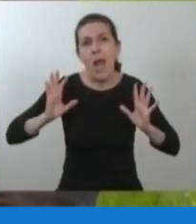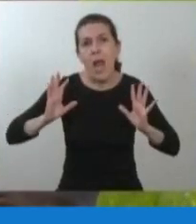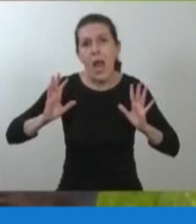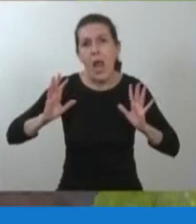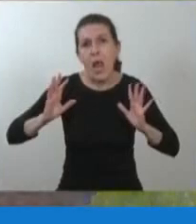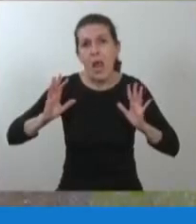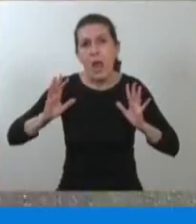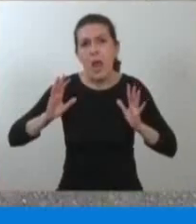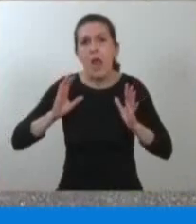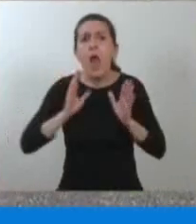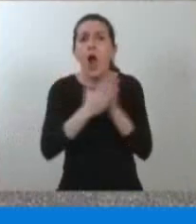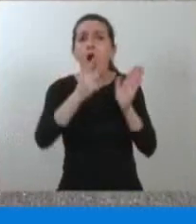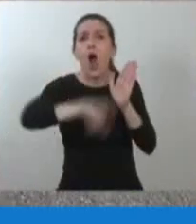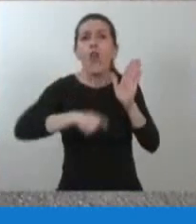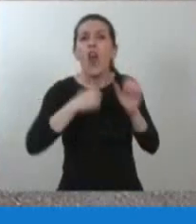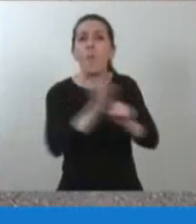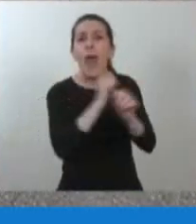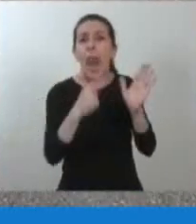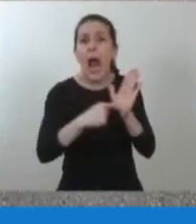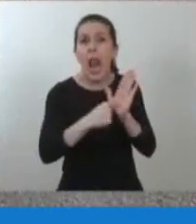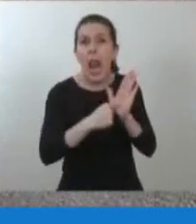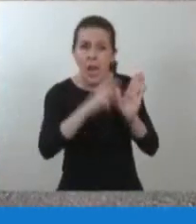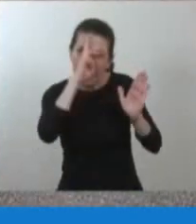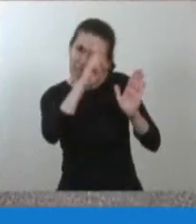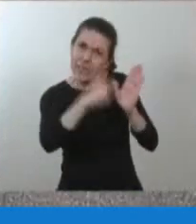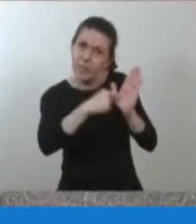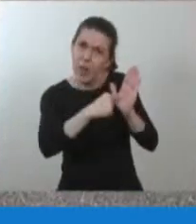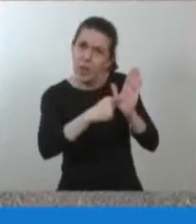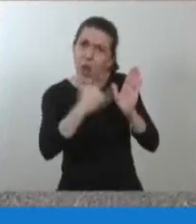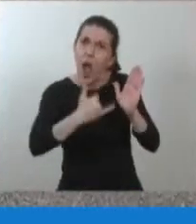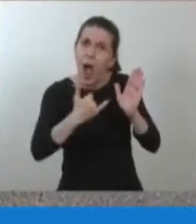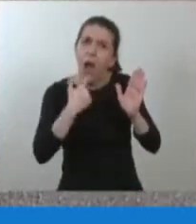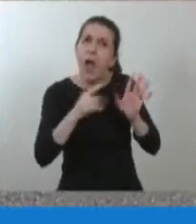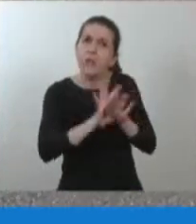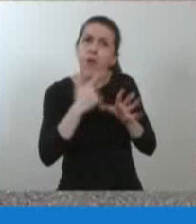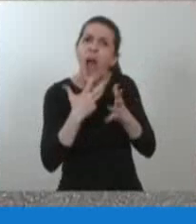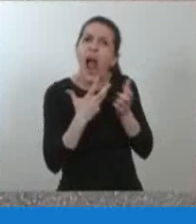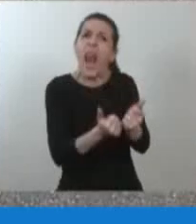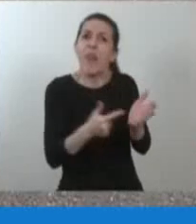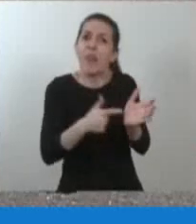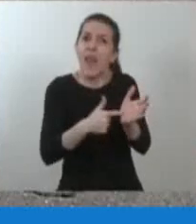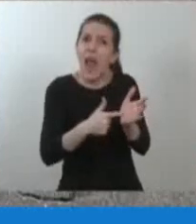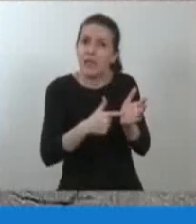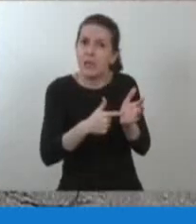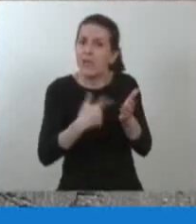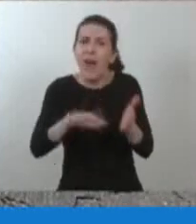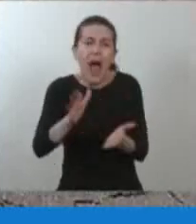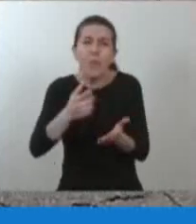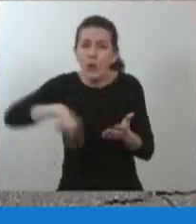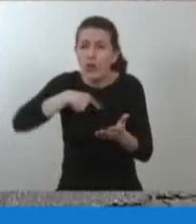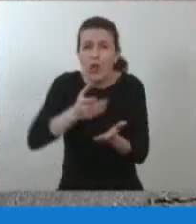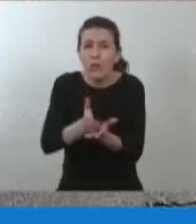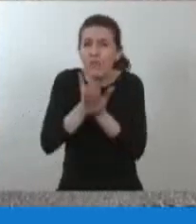con el código penal en la mano y respetando todas las garantías procesales pero vamos a ser implacables